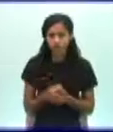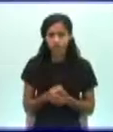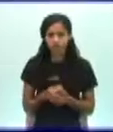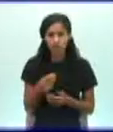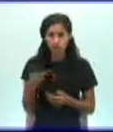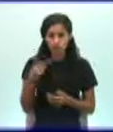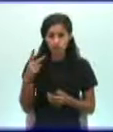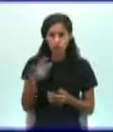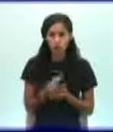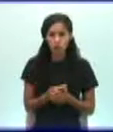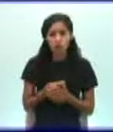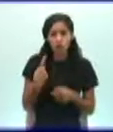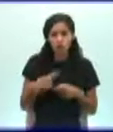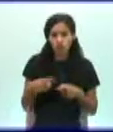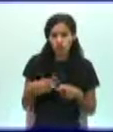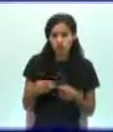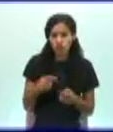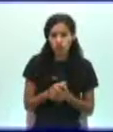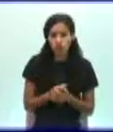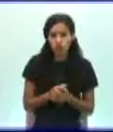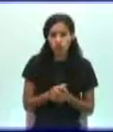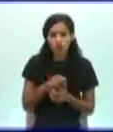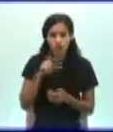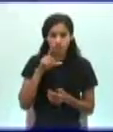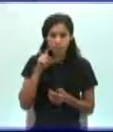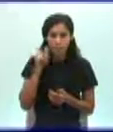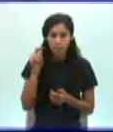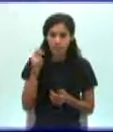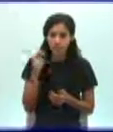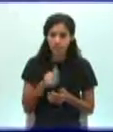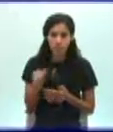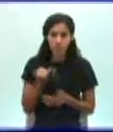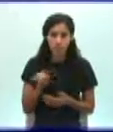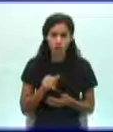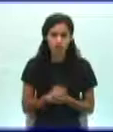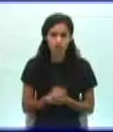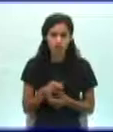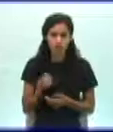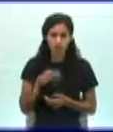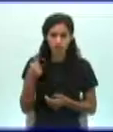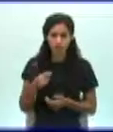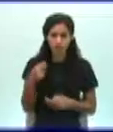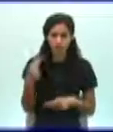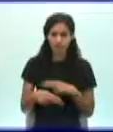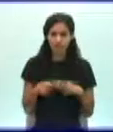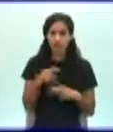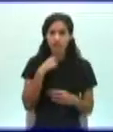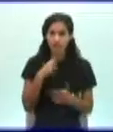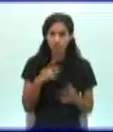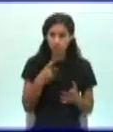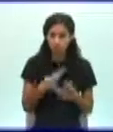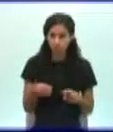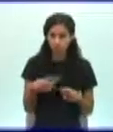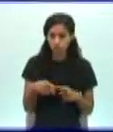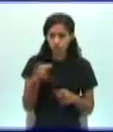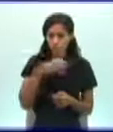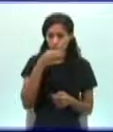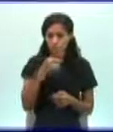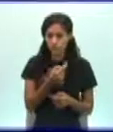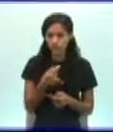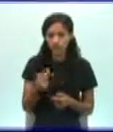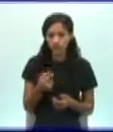Agramonte y Loinás, Máximo Gómez, Antonio Maceo. De ellos, ustedes deben realizar fichas biográficas de